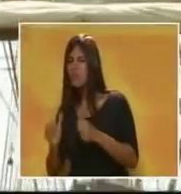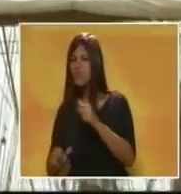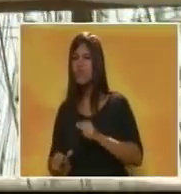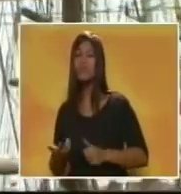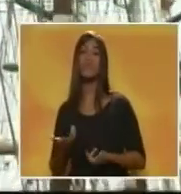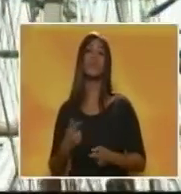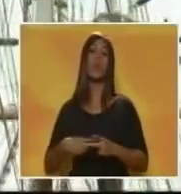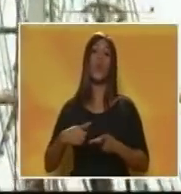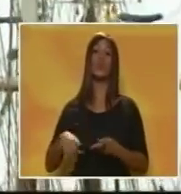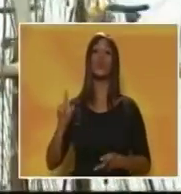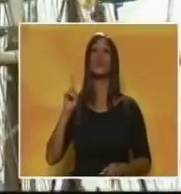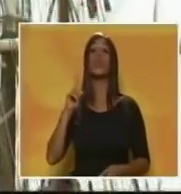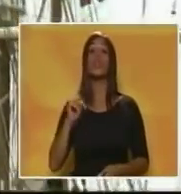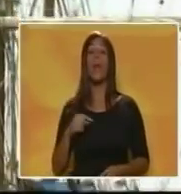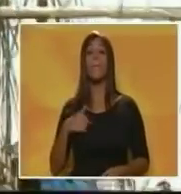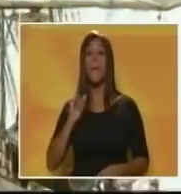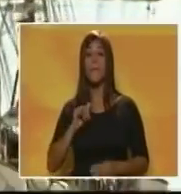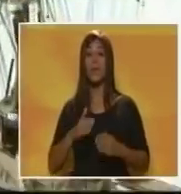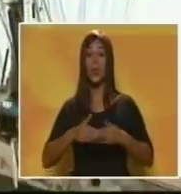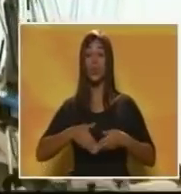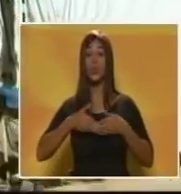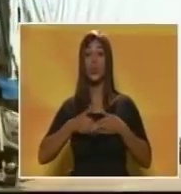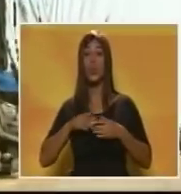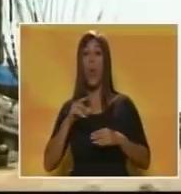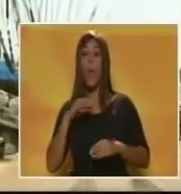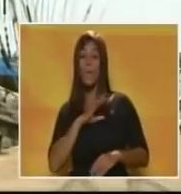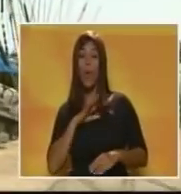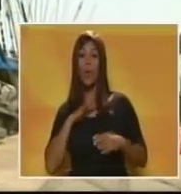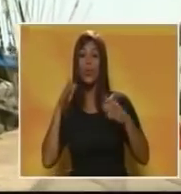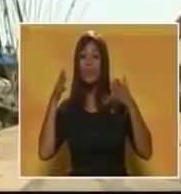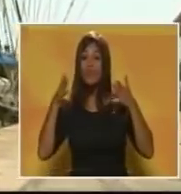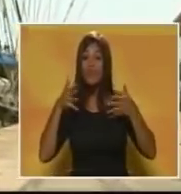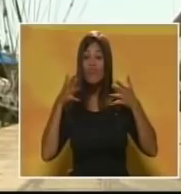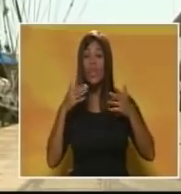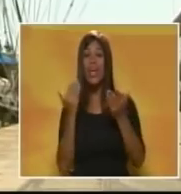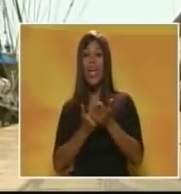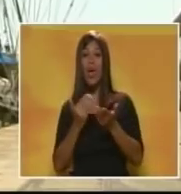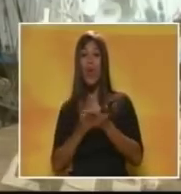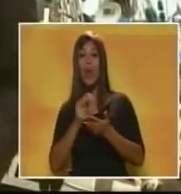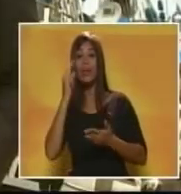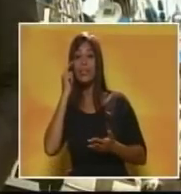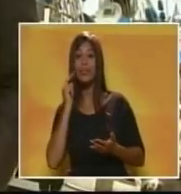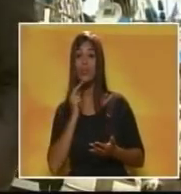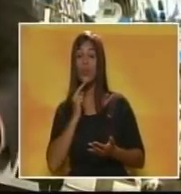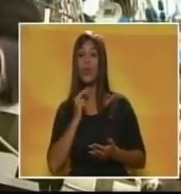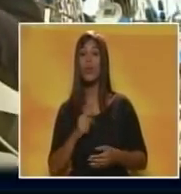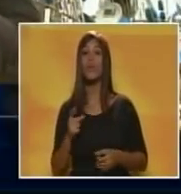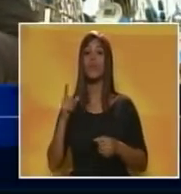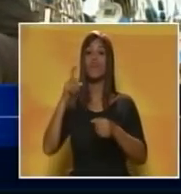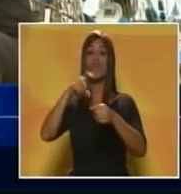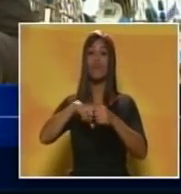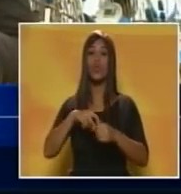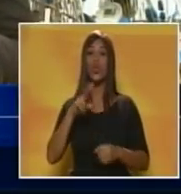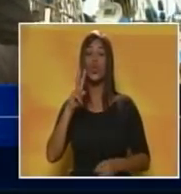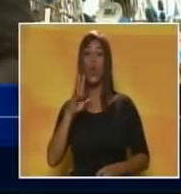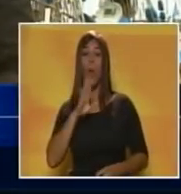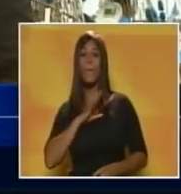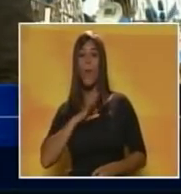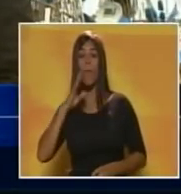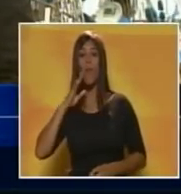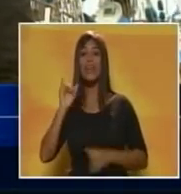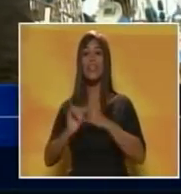se tiene previsto también que en este crucero de instrucción del buque Escuela Simón Bolívar se incorporen 2